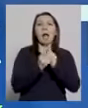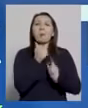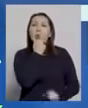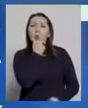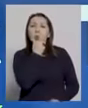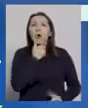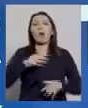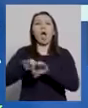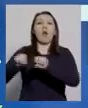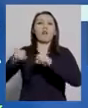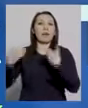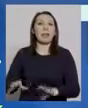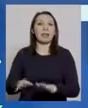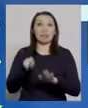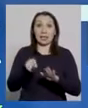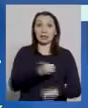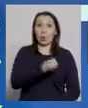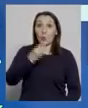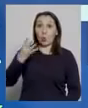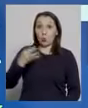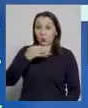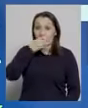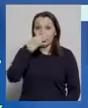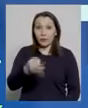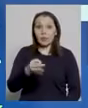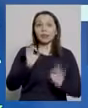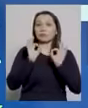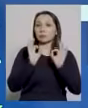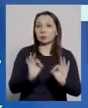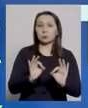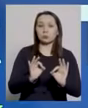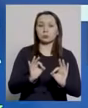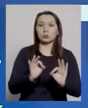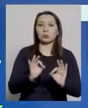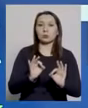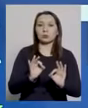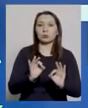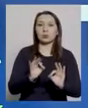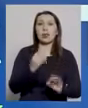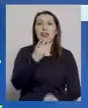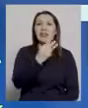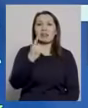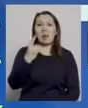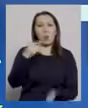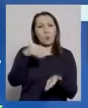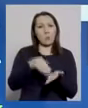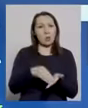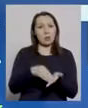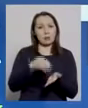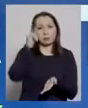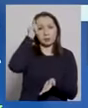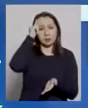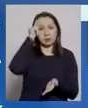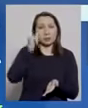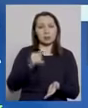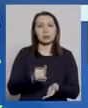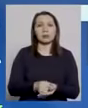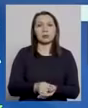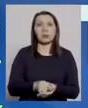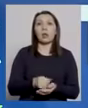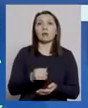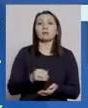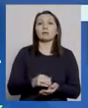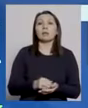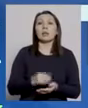a confirmado. Ese número que les comenté, que es exactamente 31.000, perdón,